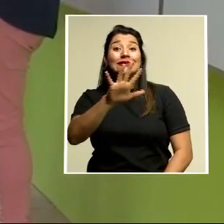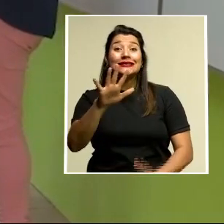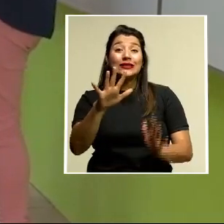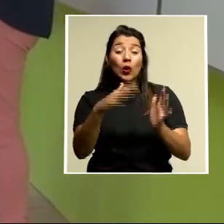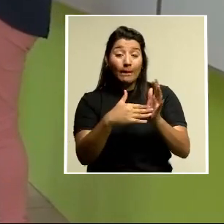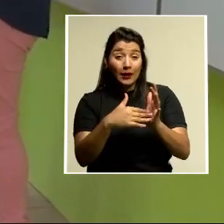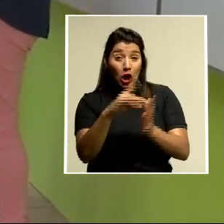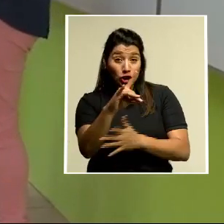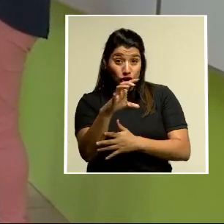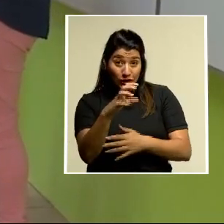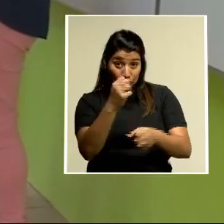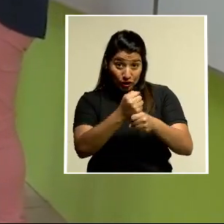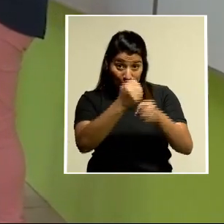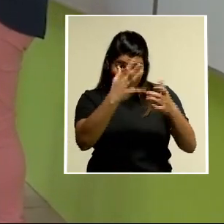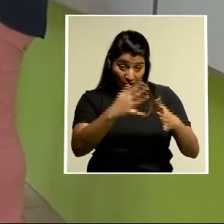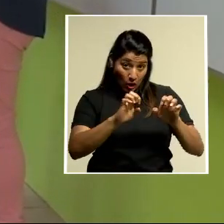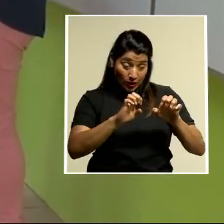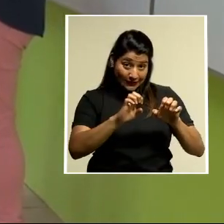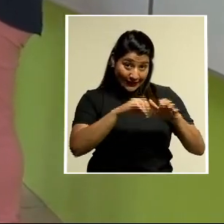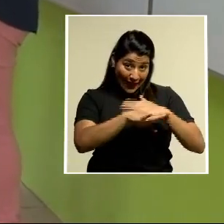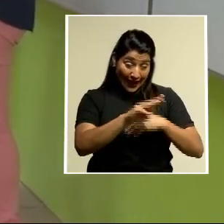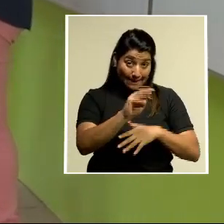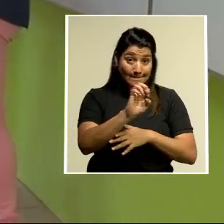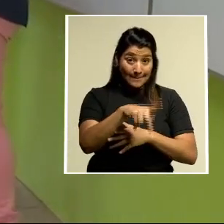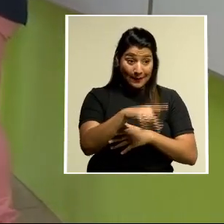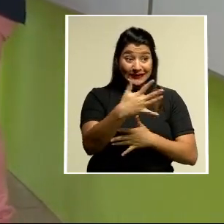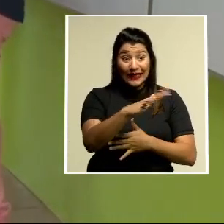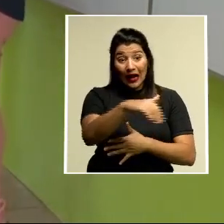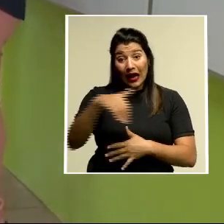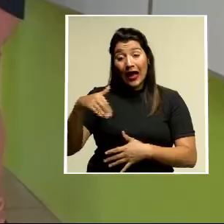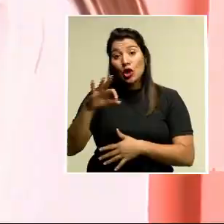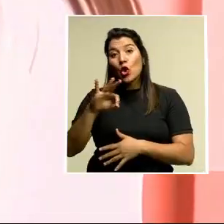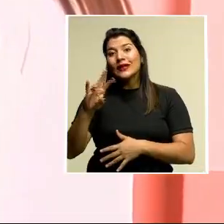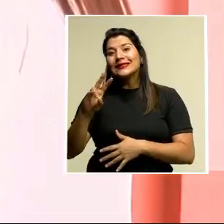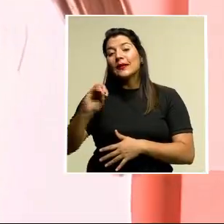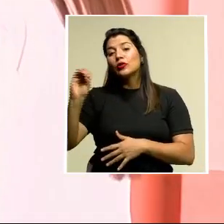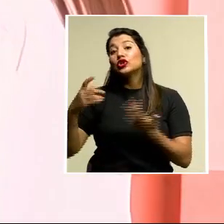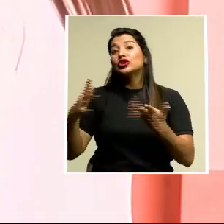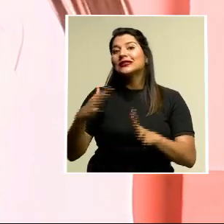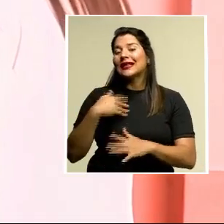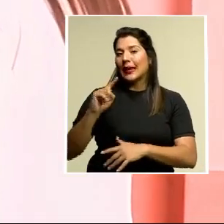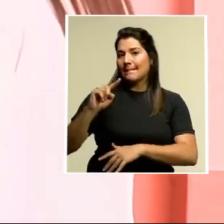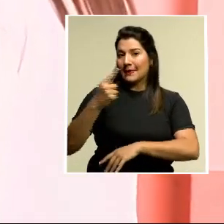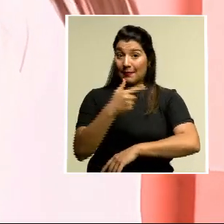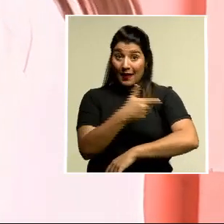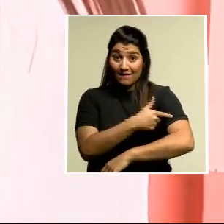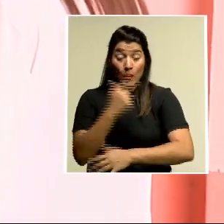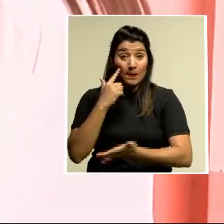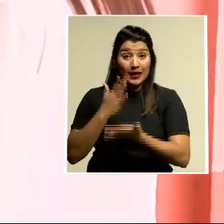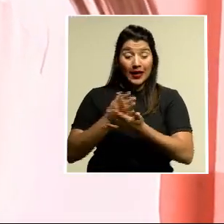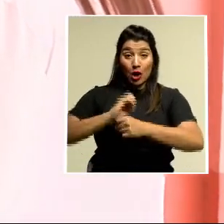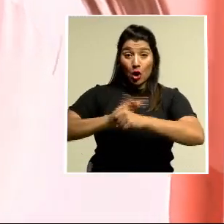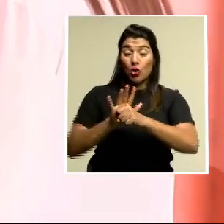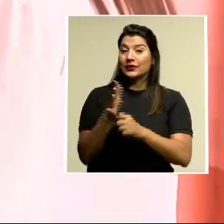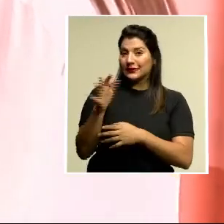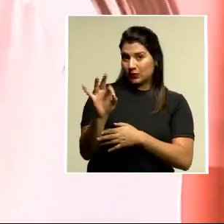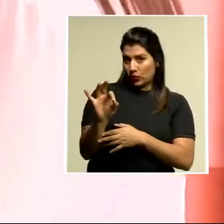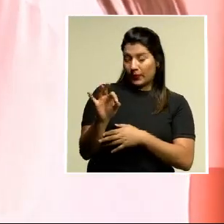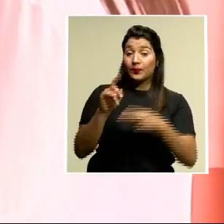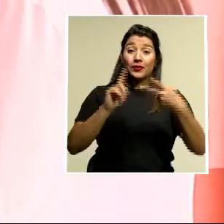85.896 funcionarios que laboran en el MEP, el 97% ya recibió la primera dosis de la vacuna contra la COVID-19